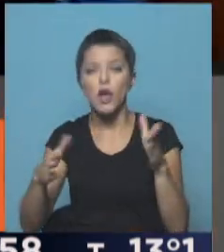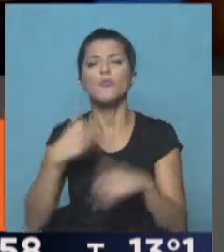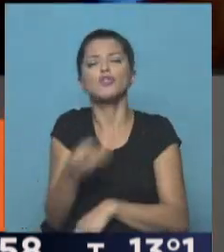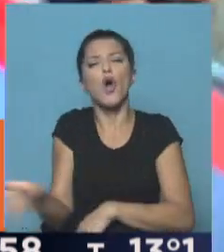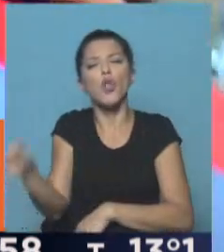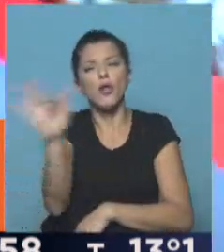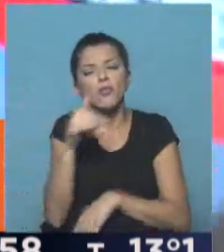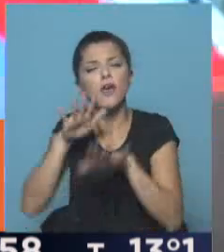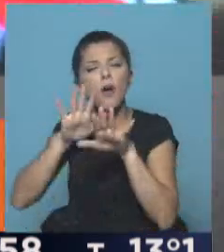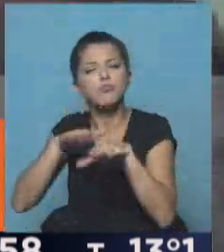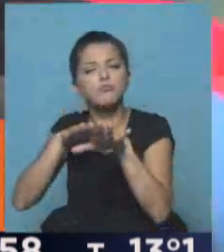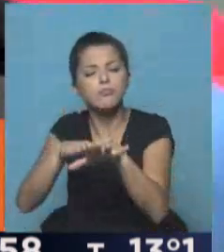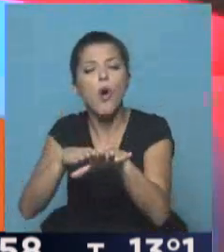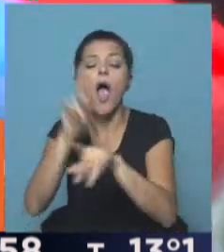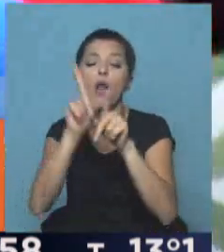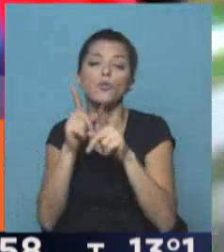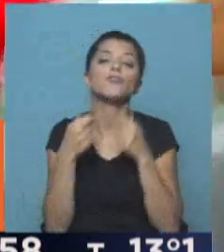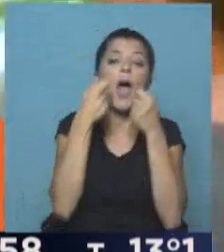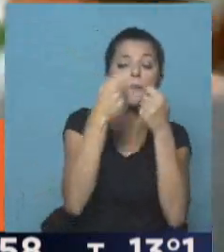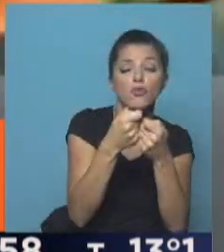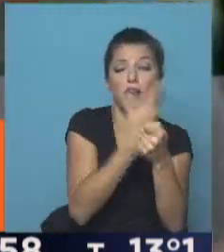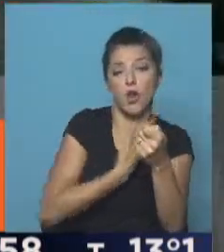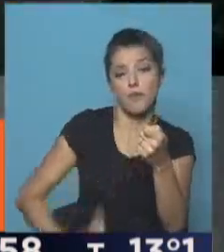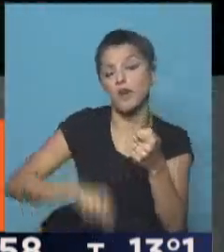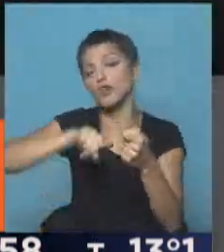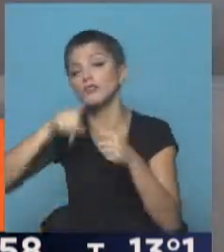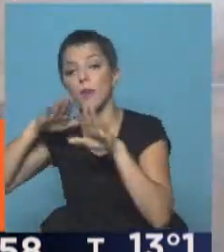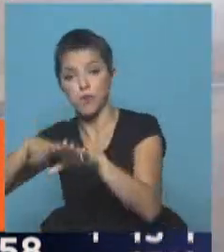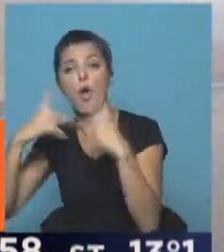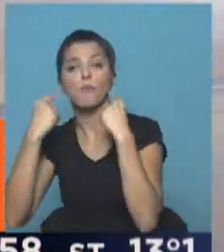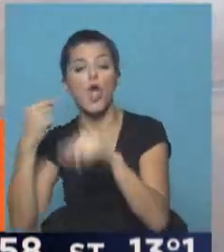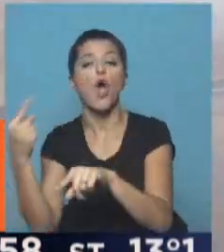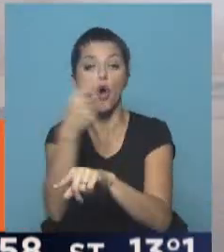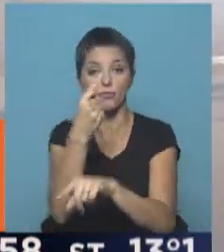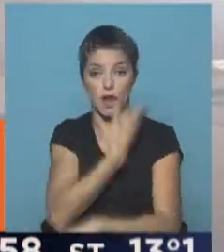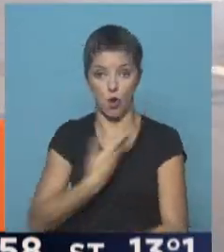e incesantes a favor y en contra del gobierno.